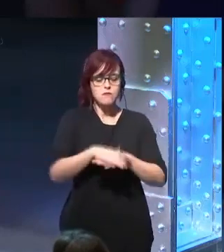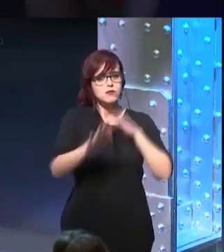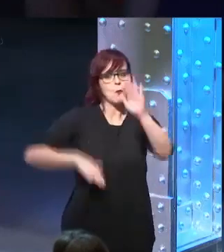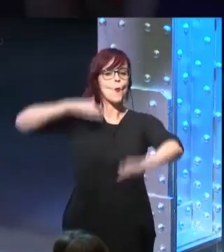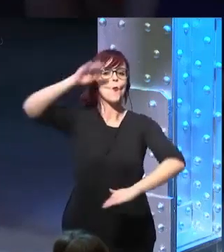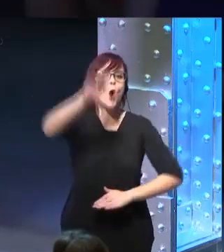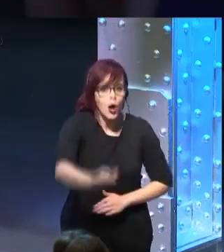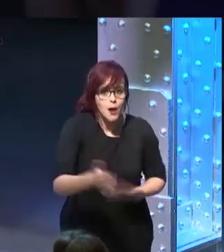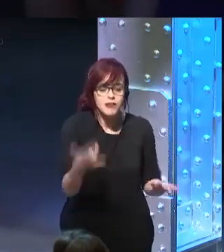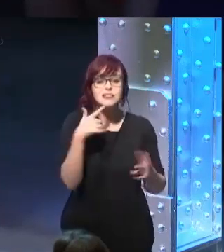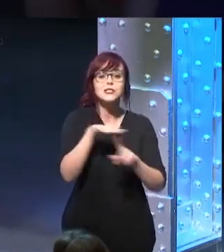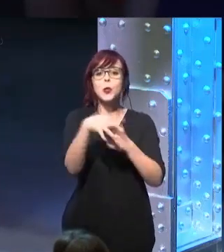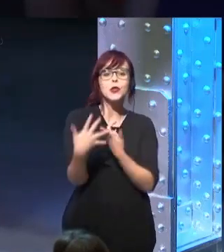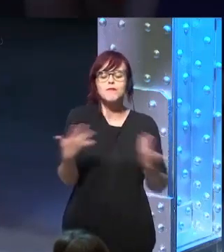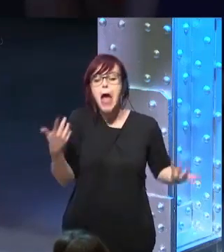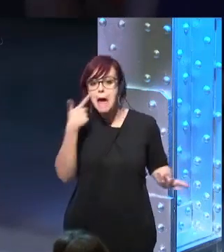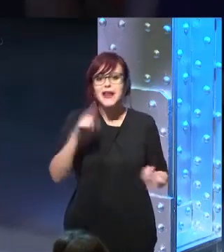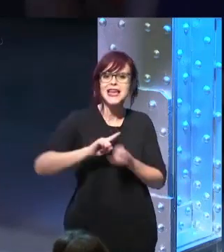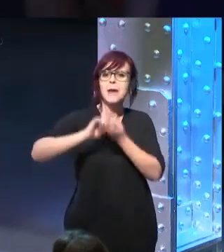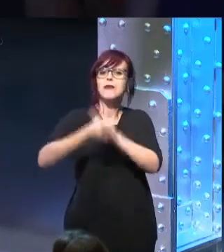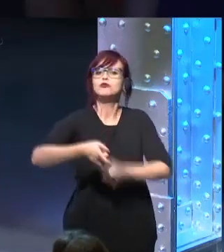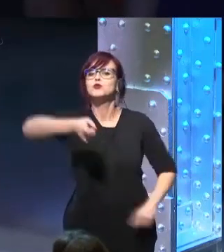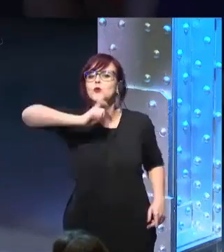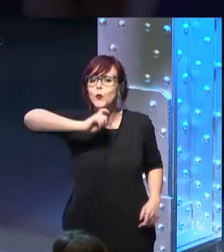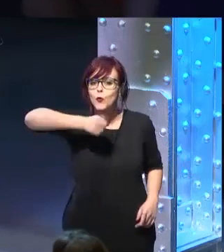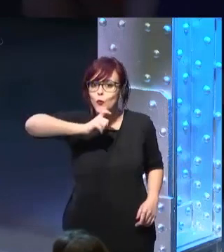adelante. Así que, ¿cómo cambiamos todo esto?